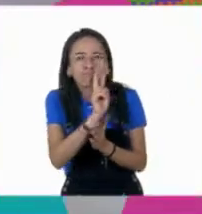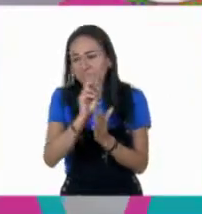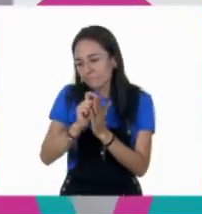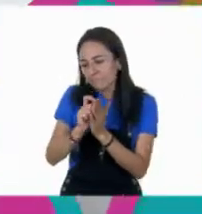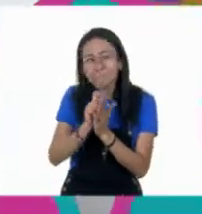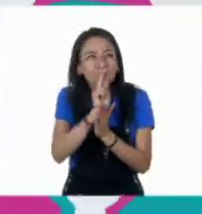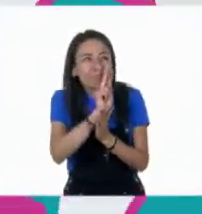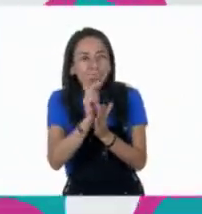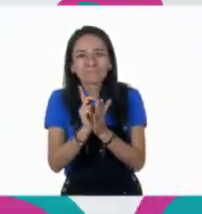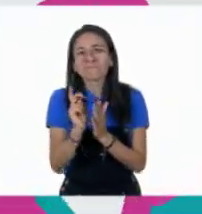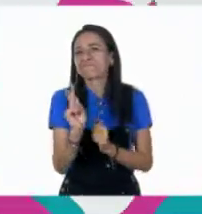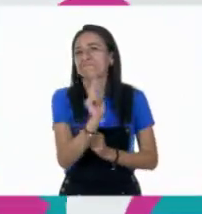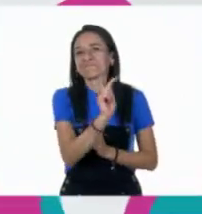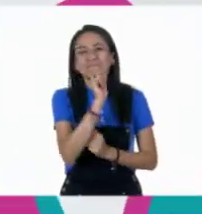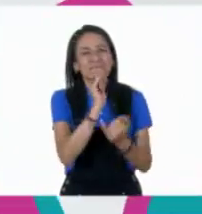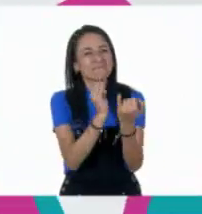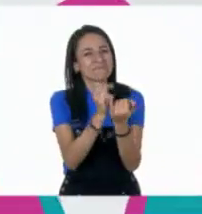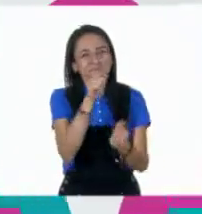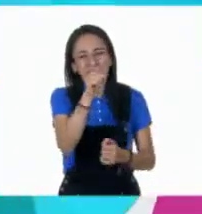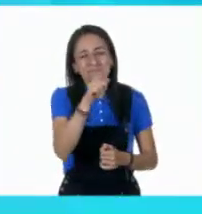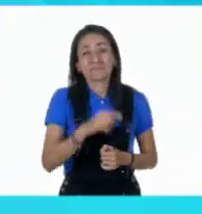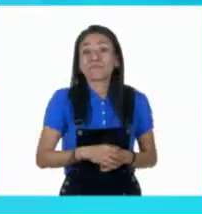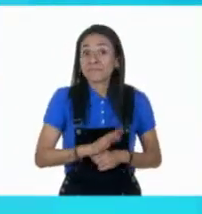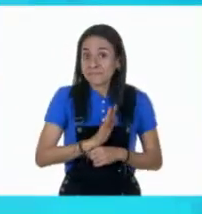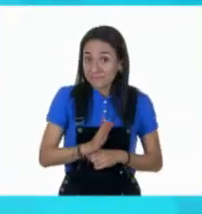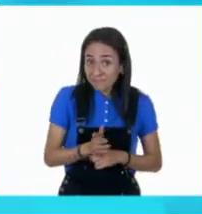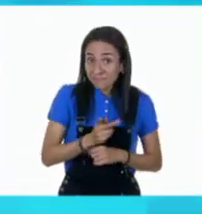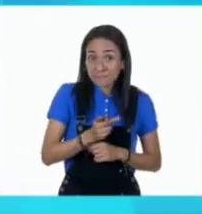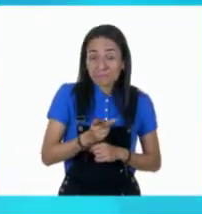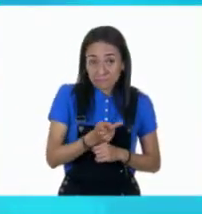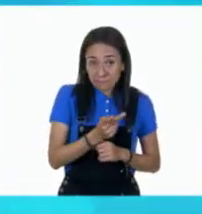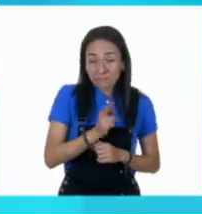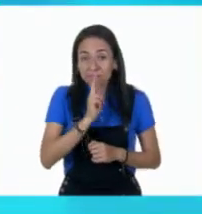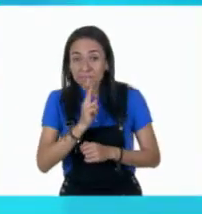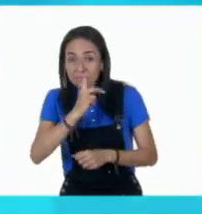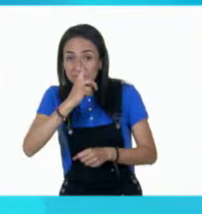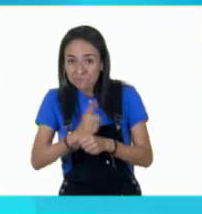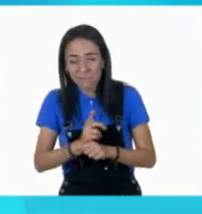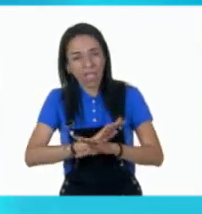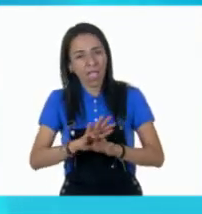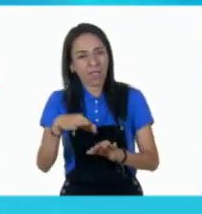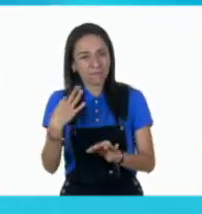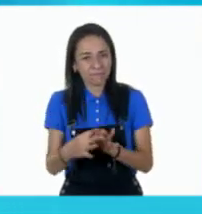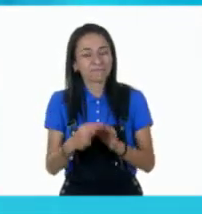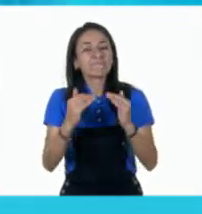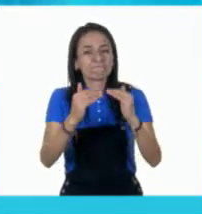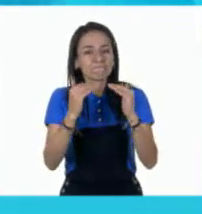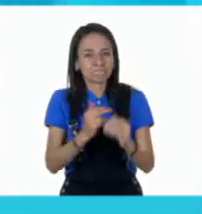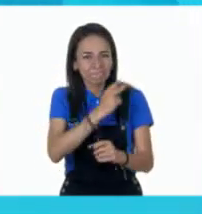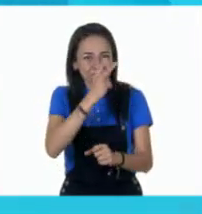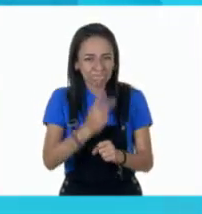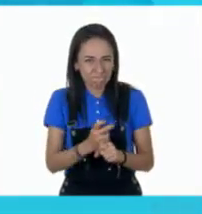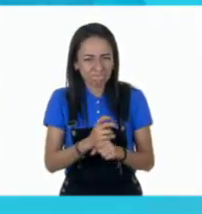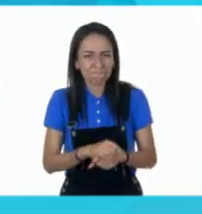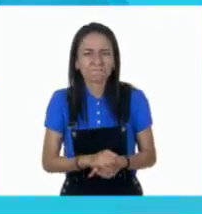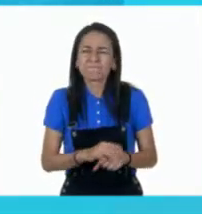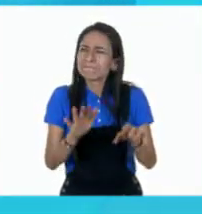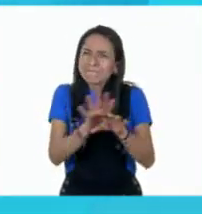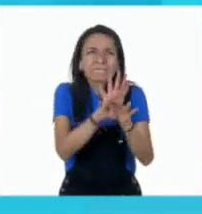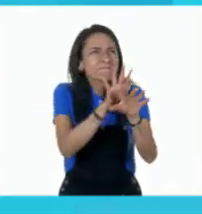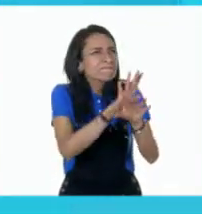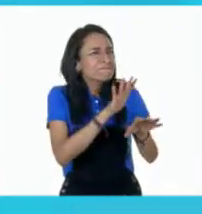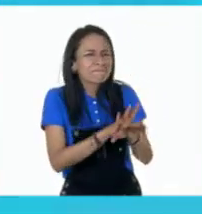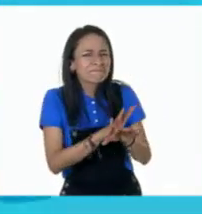igual que tú. Exacto. Ya nos anotó la primera respuesta. Vamos a ver la segunda. Muy bien. Donde dice, ¿por qué creen que ocurren estos